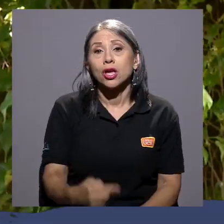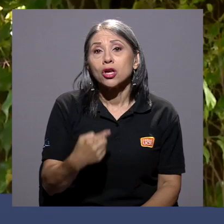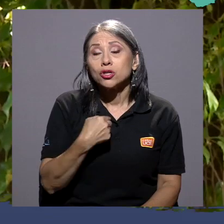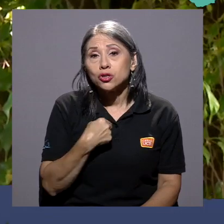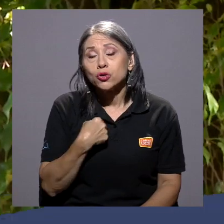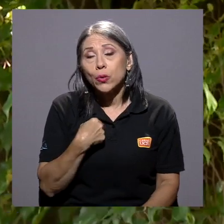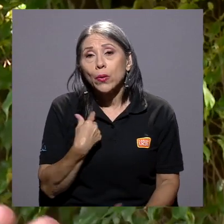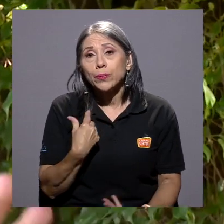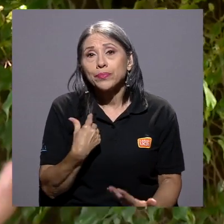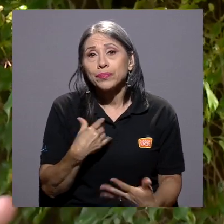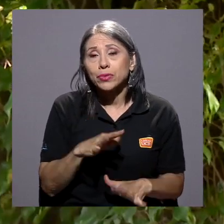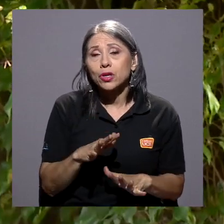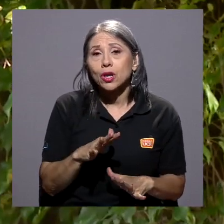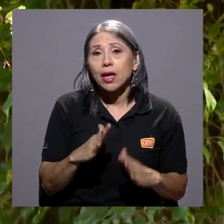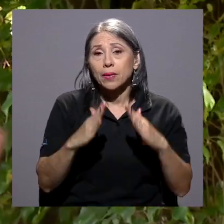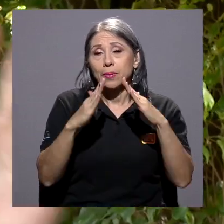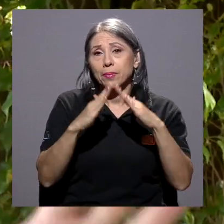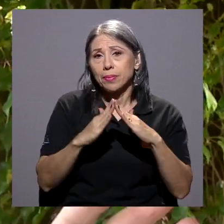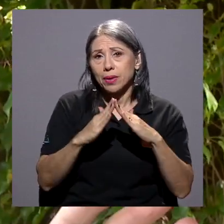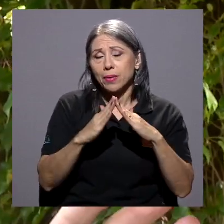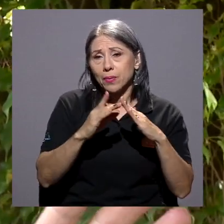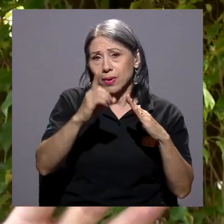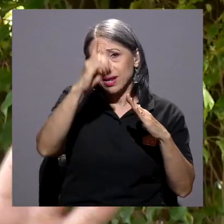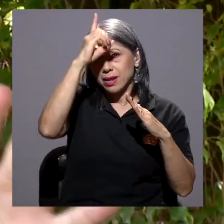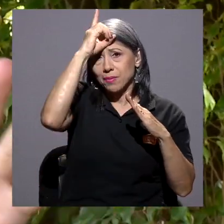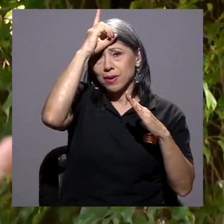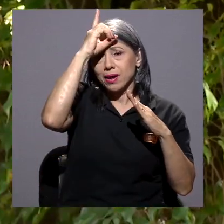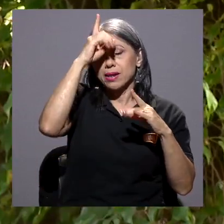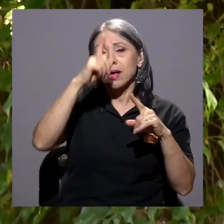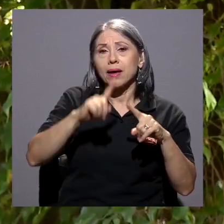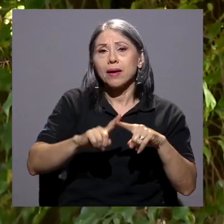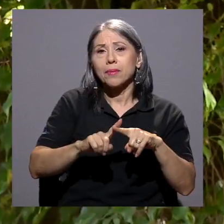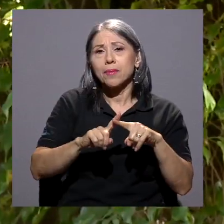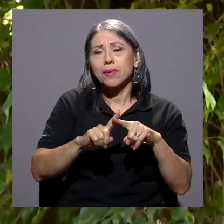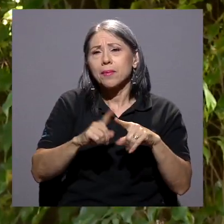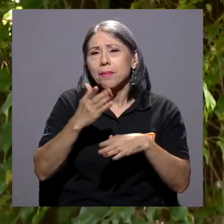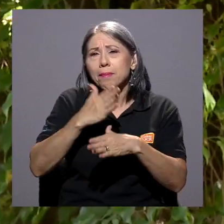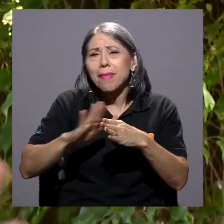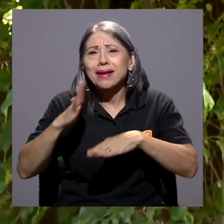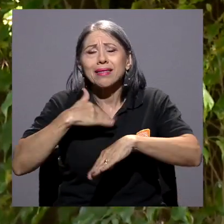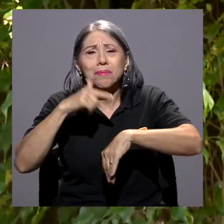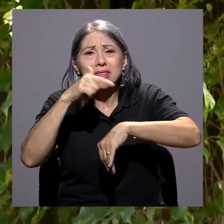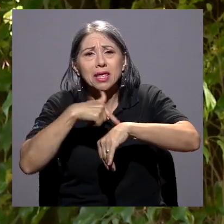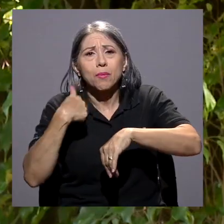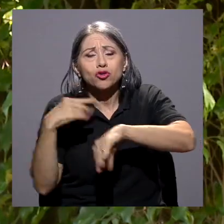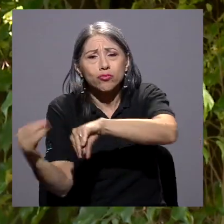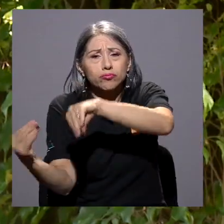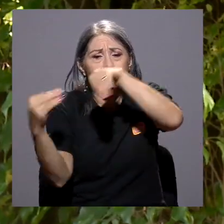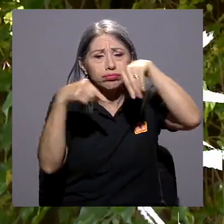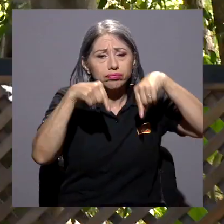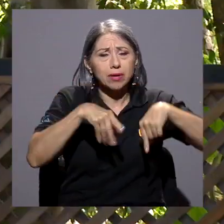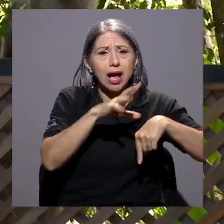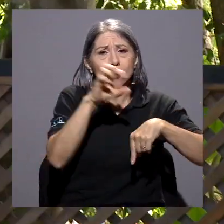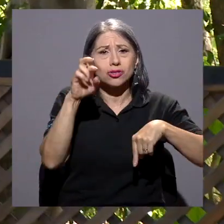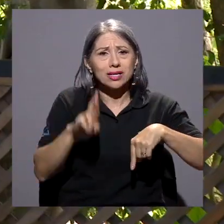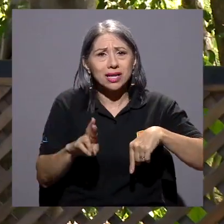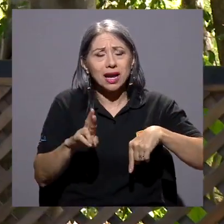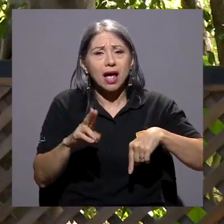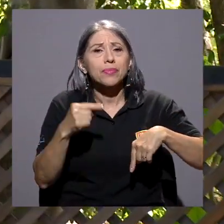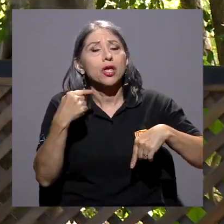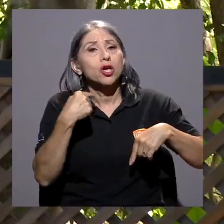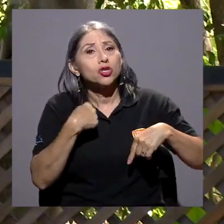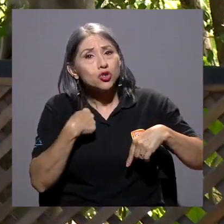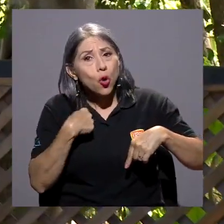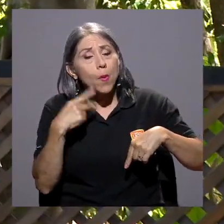Yo soy húngaro, pero vivo en Alemania y parte de tiempo paso mucho en Costa Rica. Yo considero